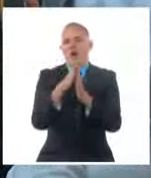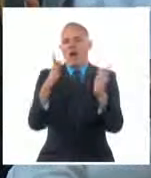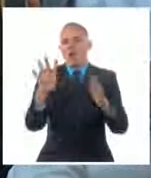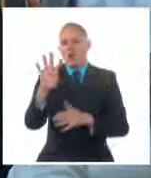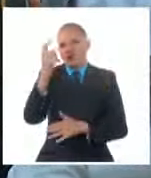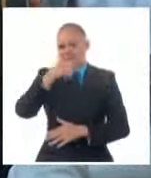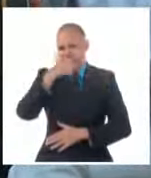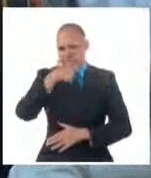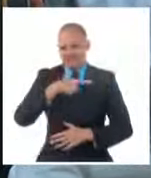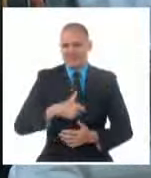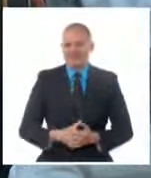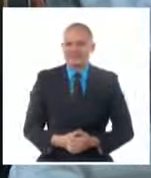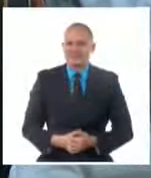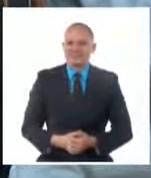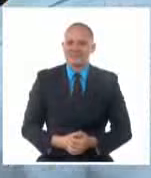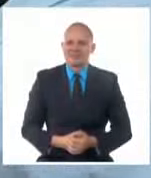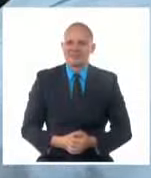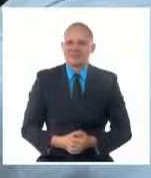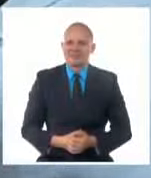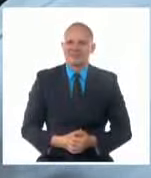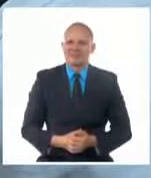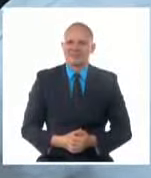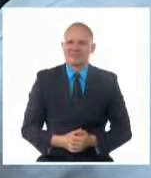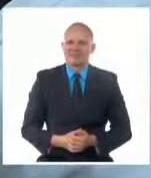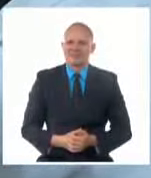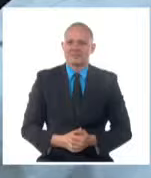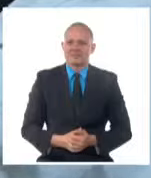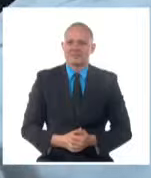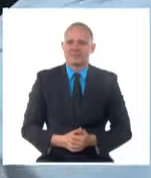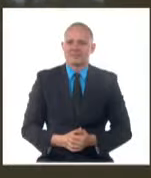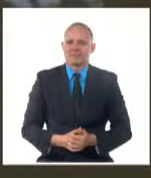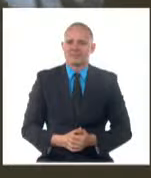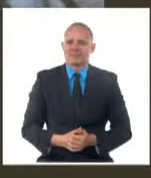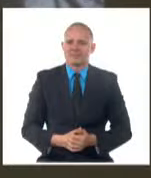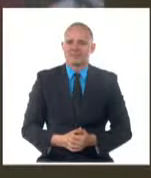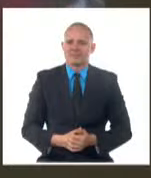próximo. En Camagüey, María del Carmen Fuentes, para el Canal Cubano de Noticias.